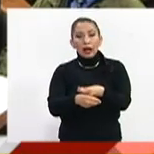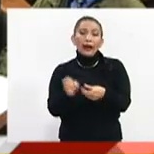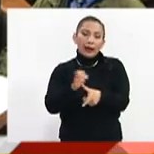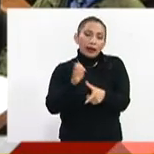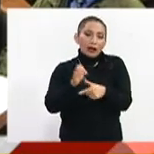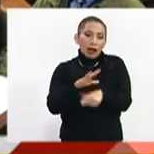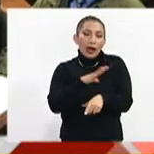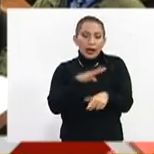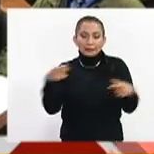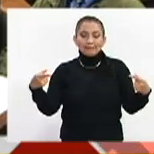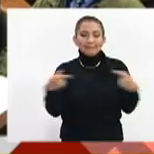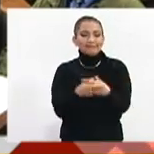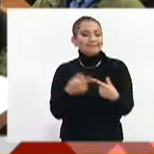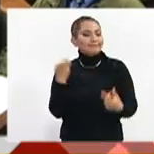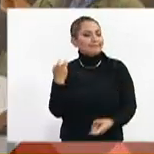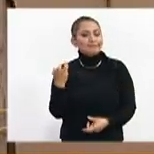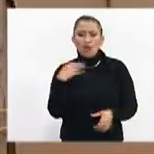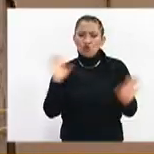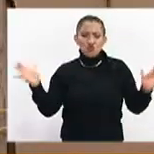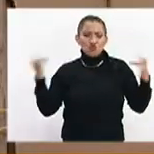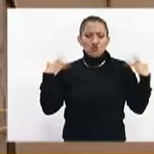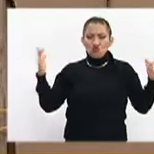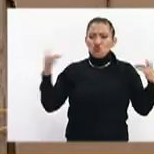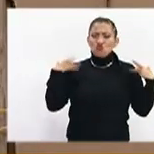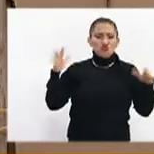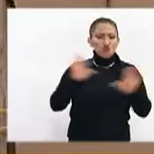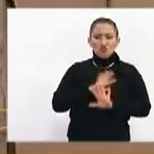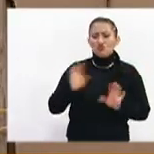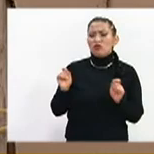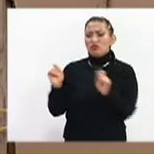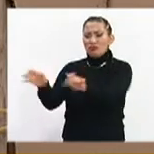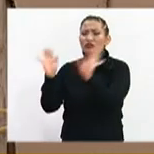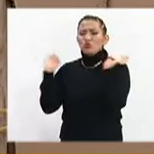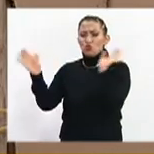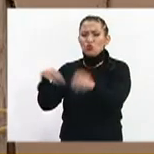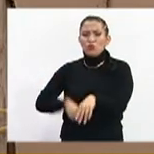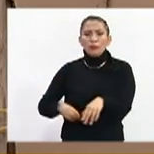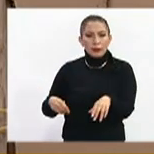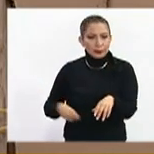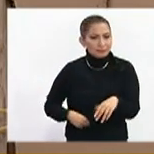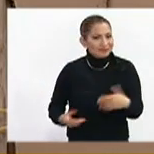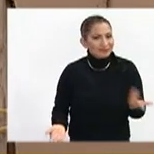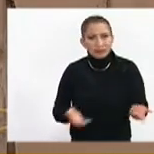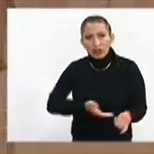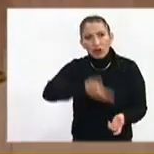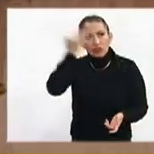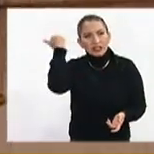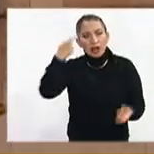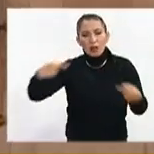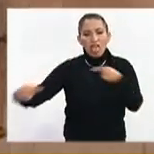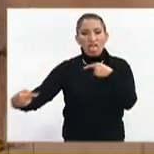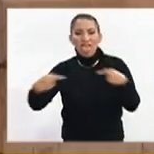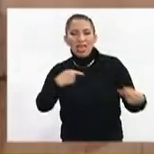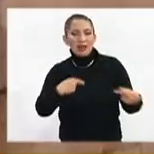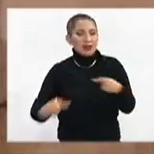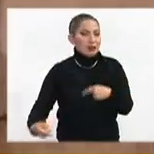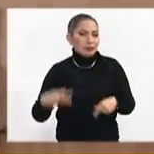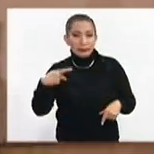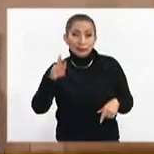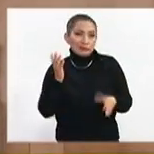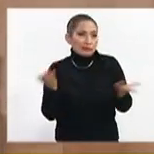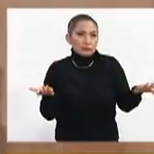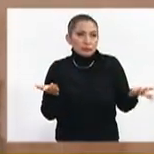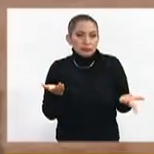entonces, bueno, ahí es que ha habido, en fin, algunos, no sé si desencuentros, pero digamos que,